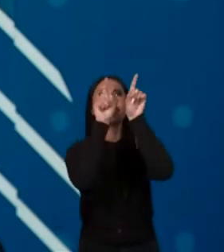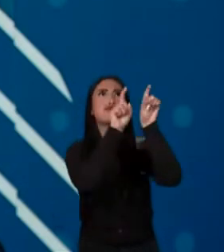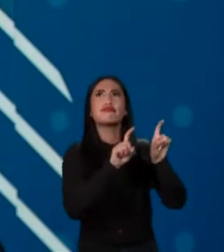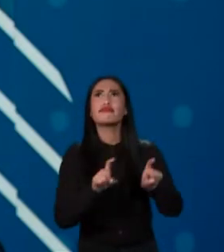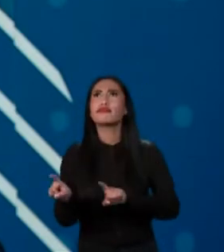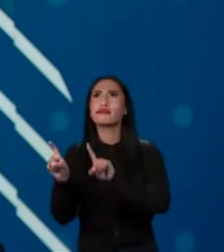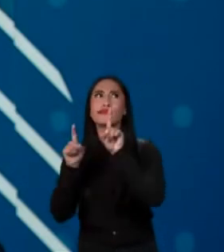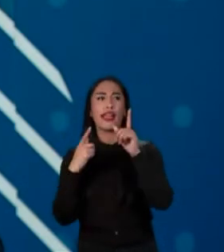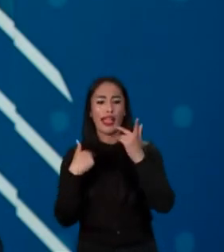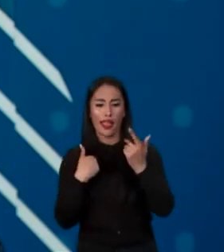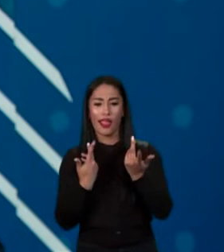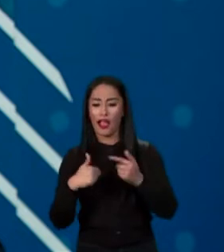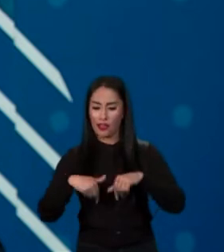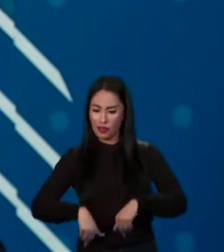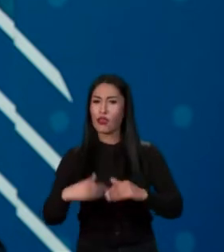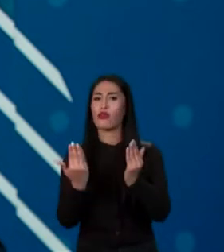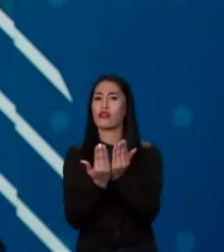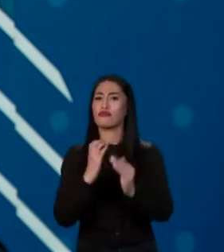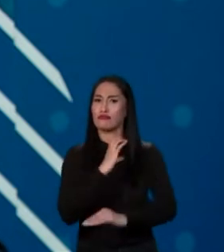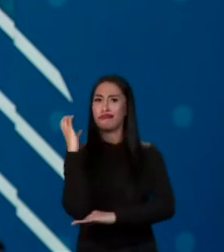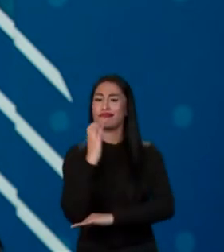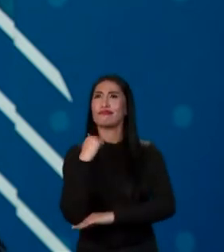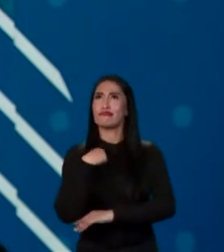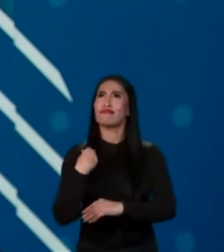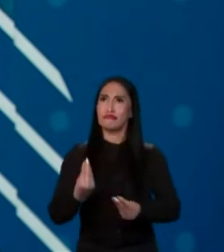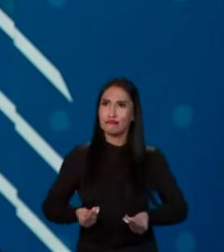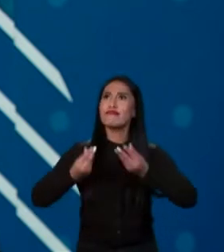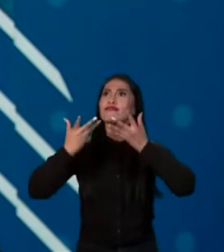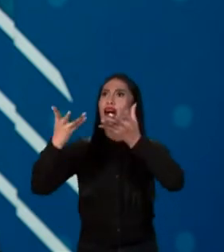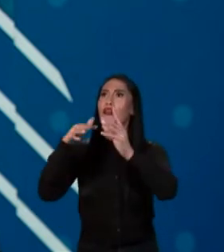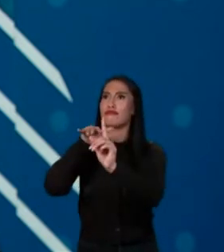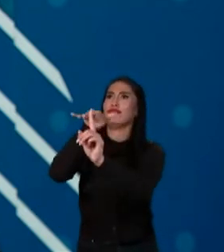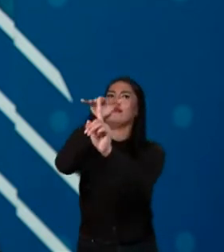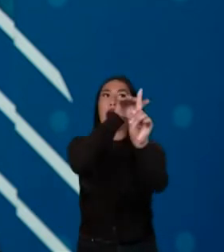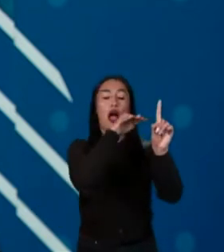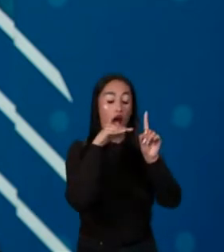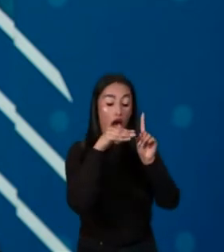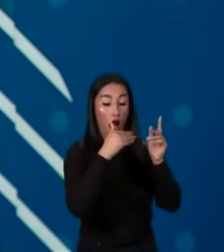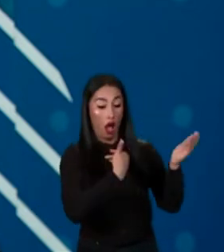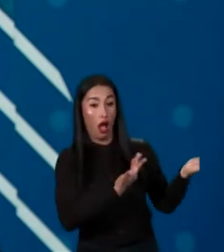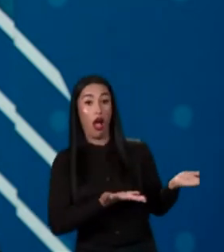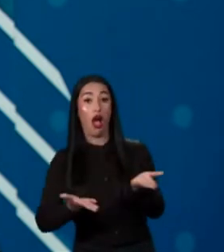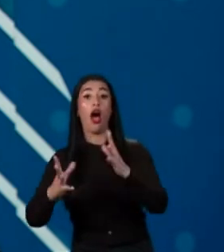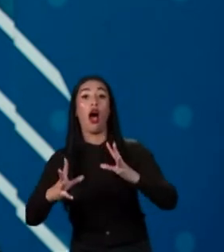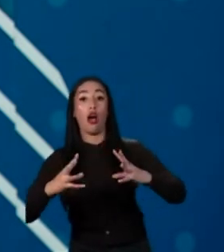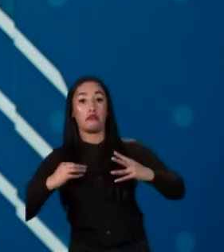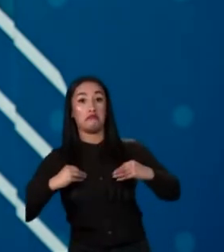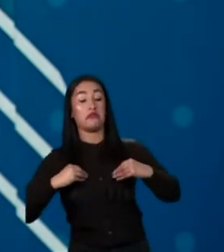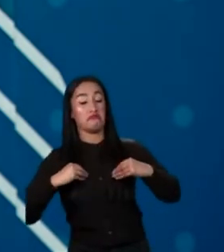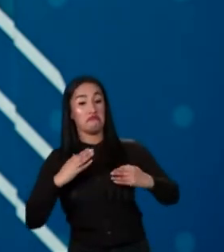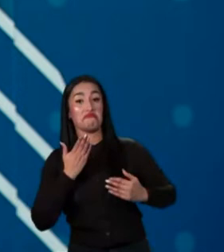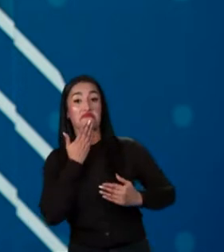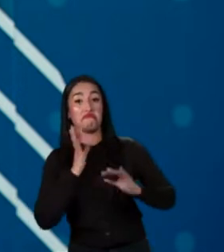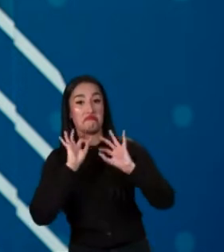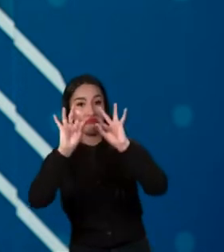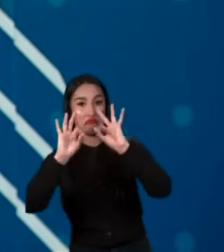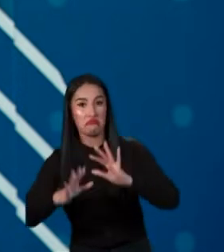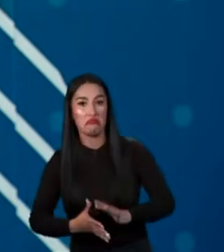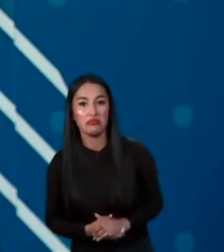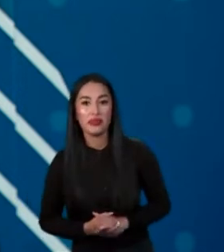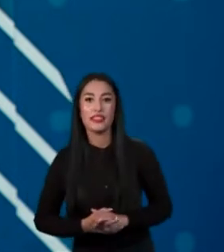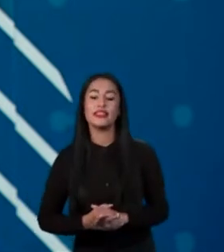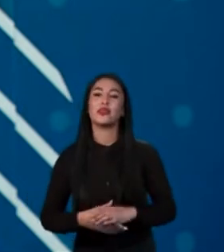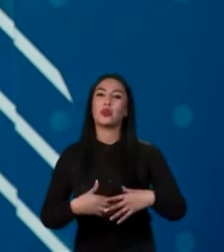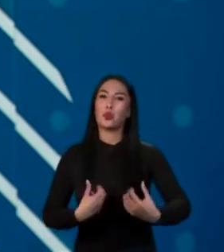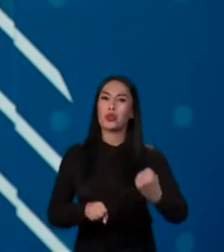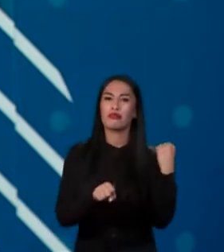colombiana podía tener acogida y nos han mostrado una línea muy importante también de trabajo que hace el sector